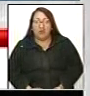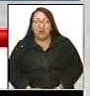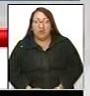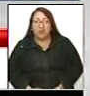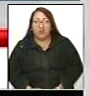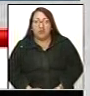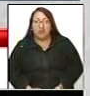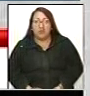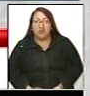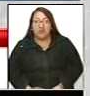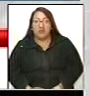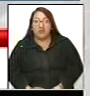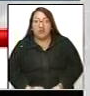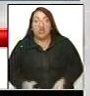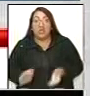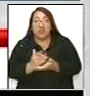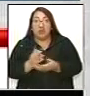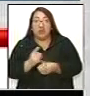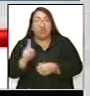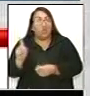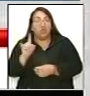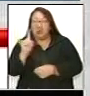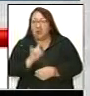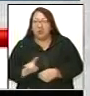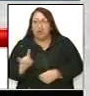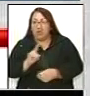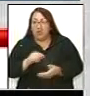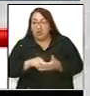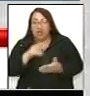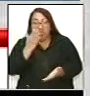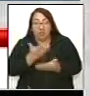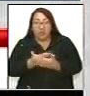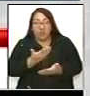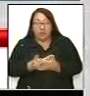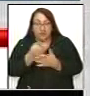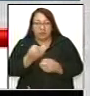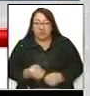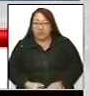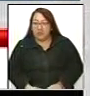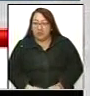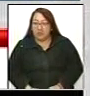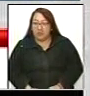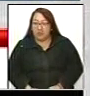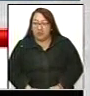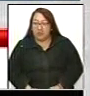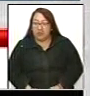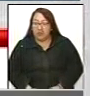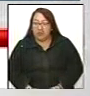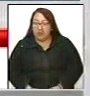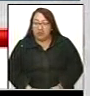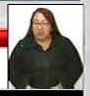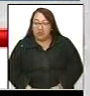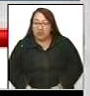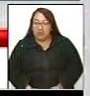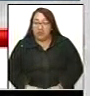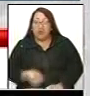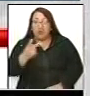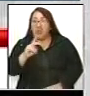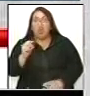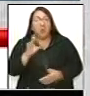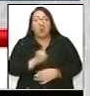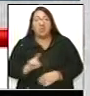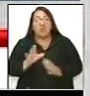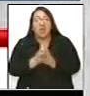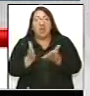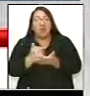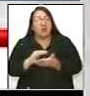adquiridos para dicho fin no se están utilizando. Está comprobado y está demostrado que los textos no se están usando. ¿Qué es lo que queremos señalar,